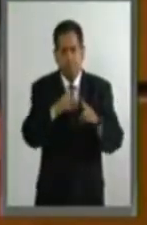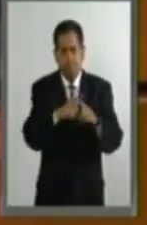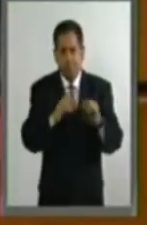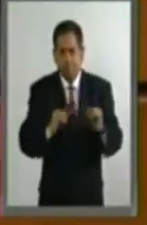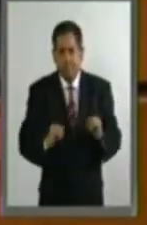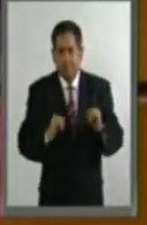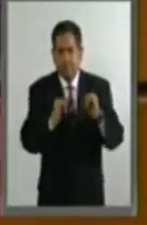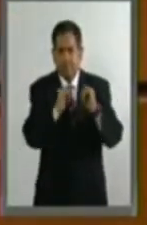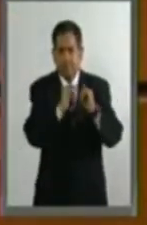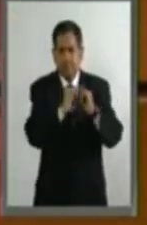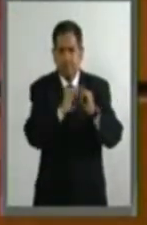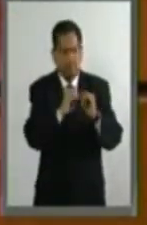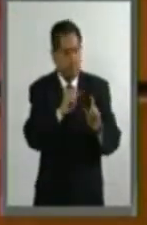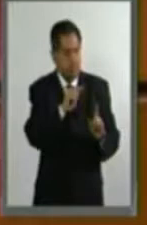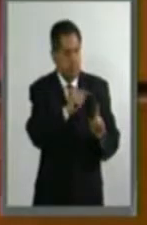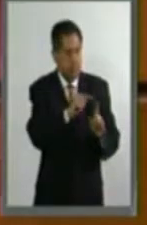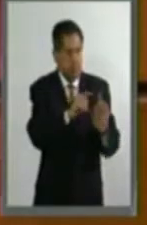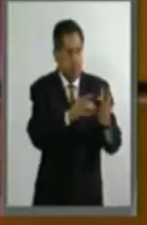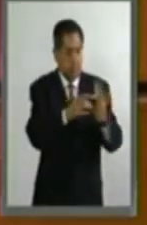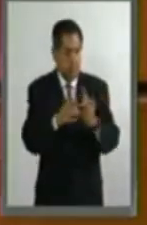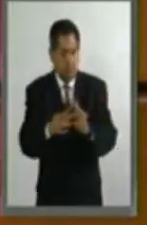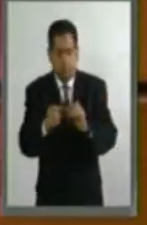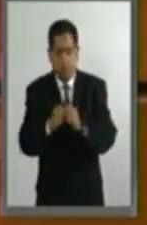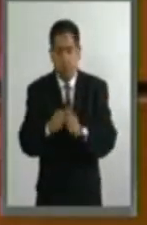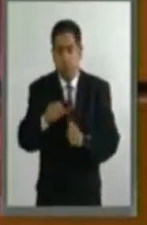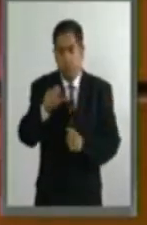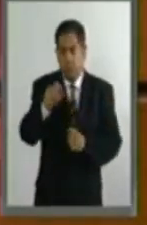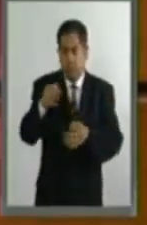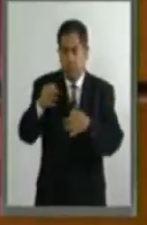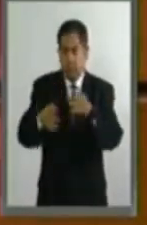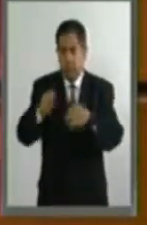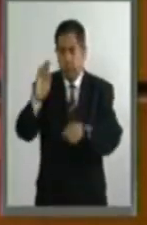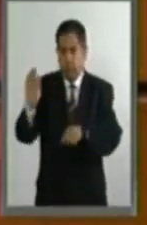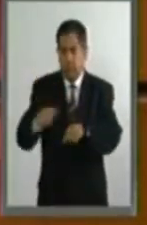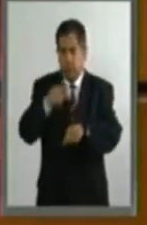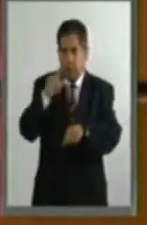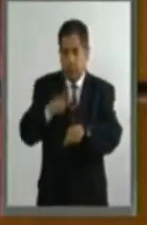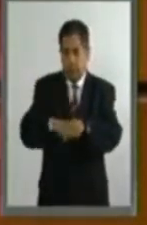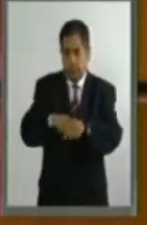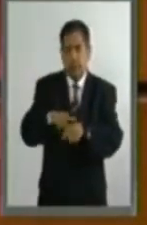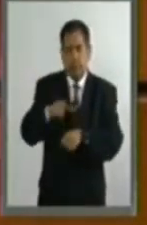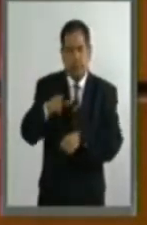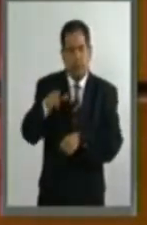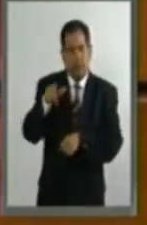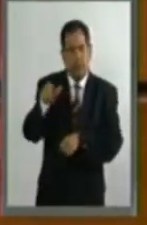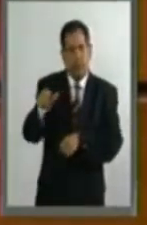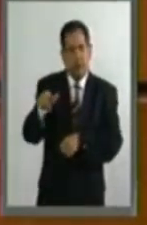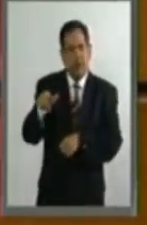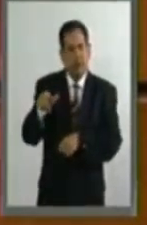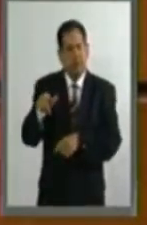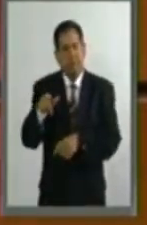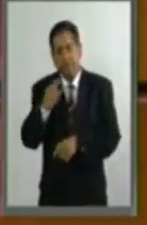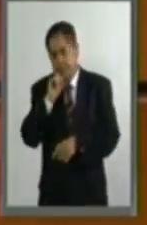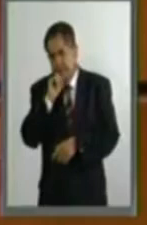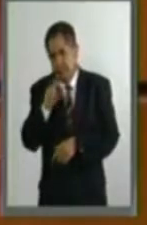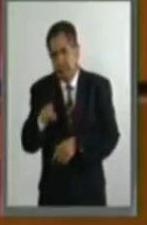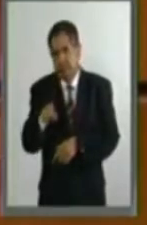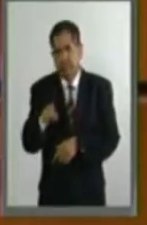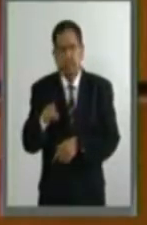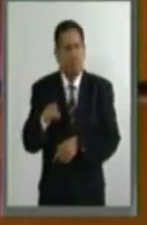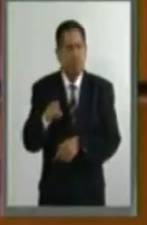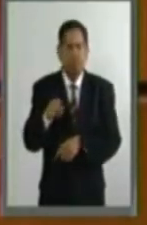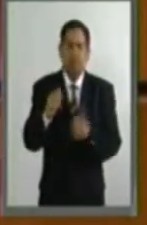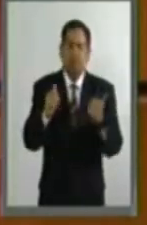instituciones derivadas del Tribunal Federal de la Federación, sino que también